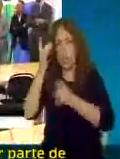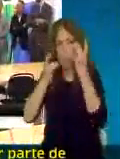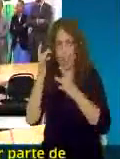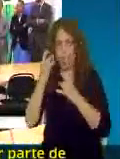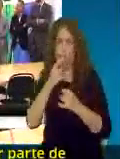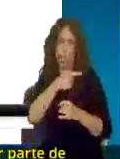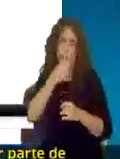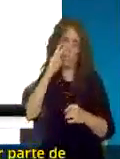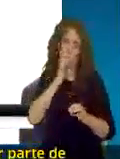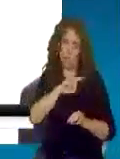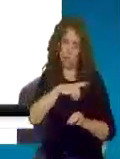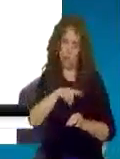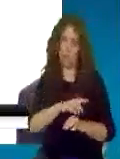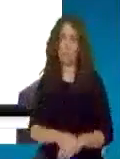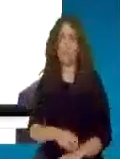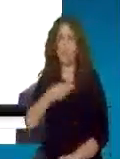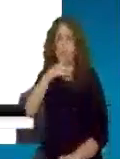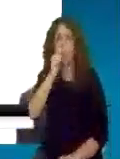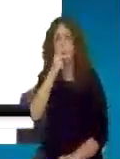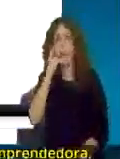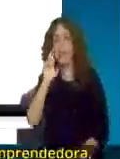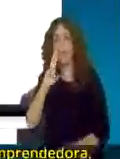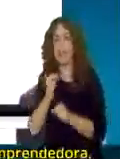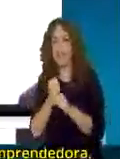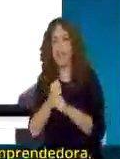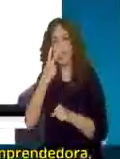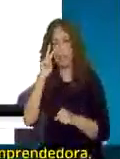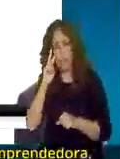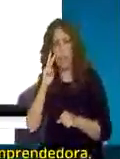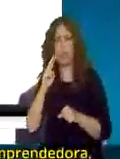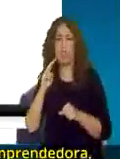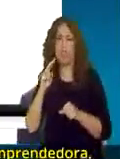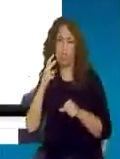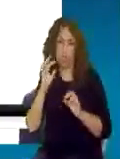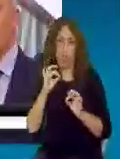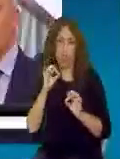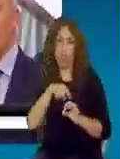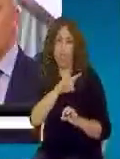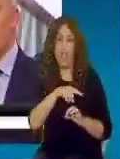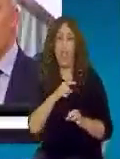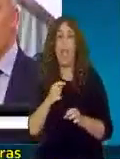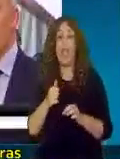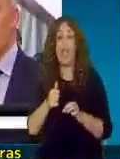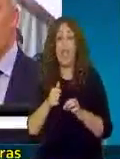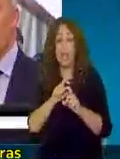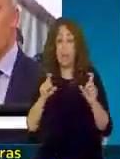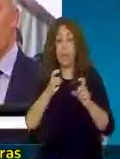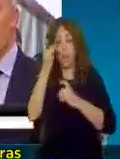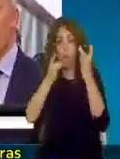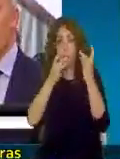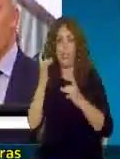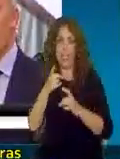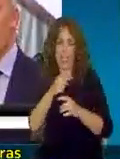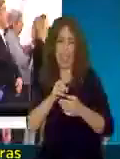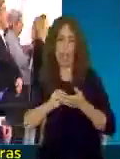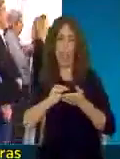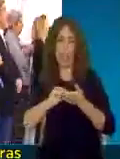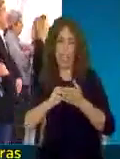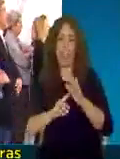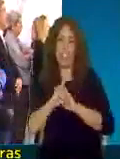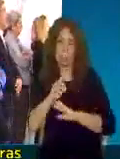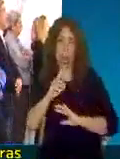profesionales y de expertos. En Breaker trabajan los técnicos y especialistas de UGRE Emprendedora, la Oficina de Fomento y Desarrollo de Iniciativas Emprendedoras